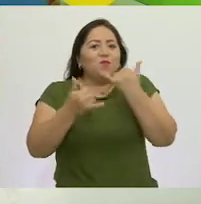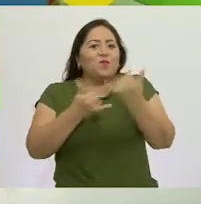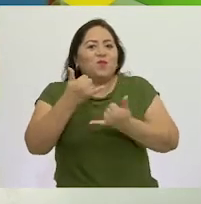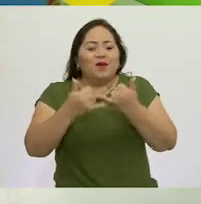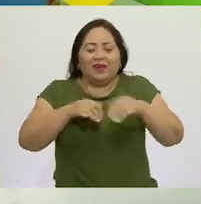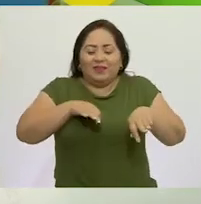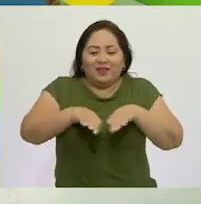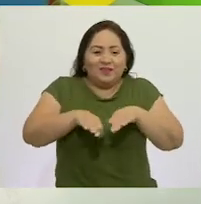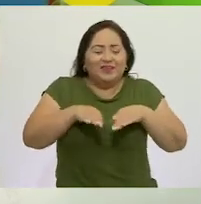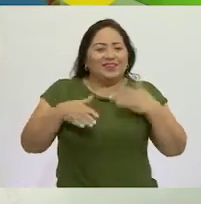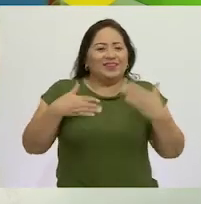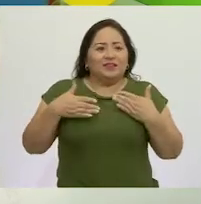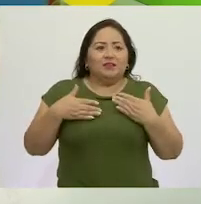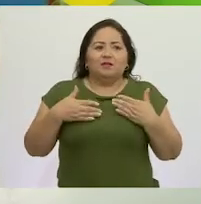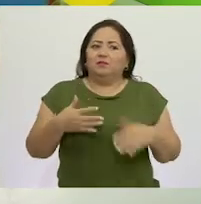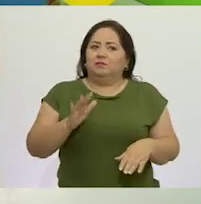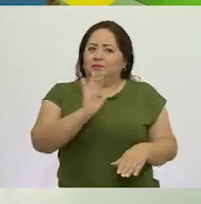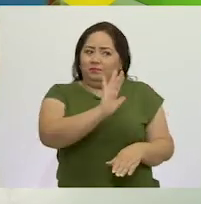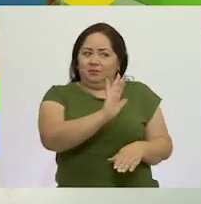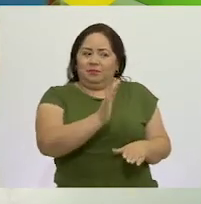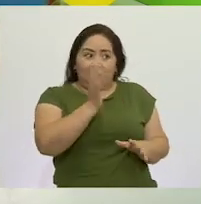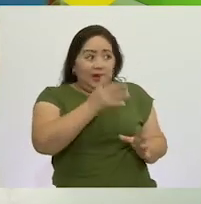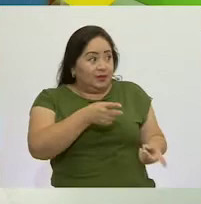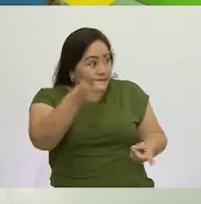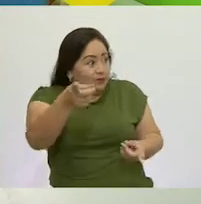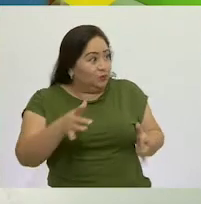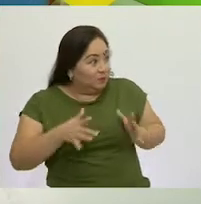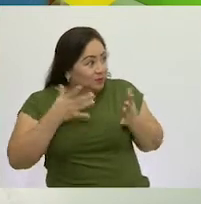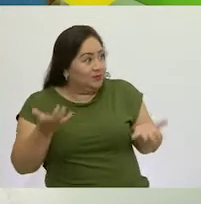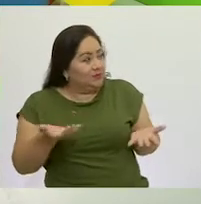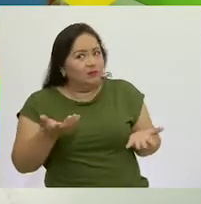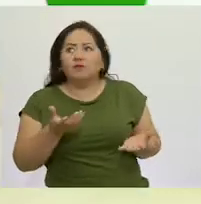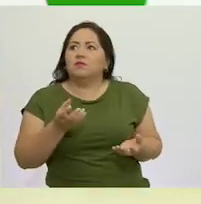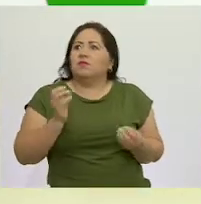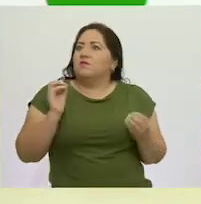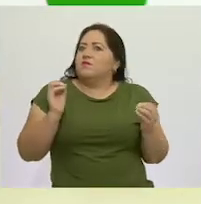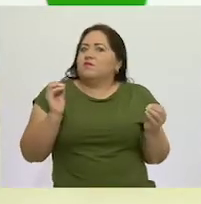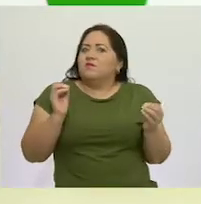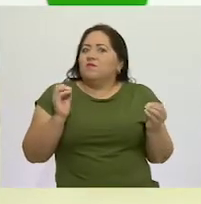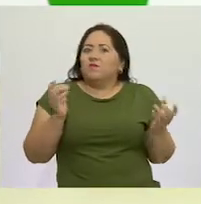a trabajar, a divertir. ¿Ya les decimos la sorpresa? No.